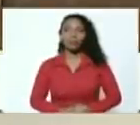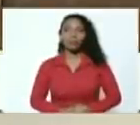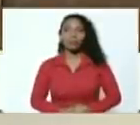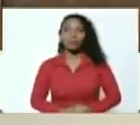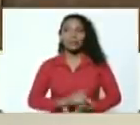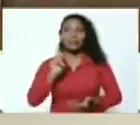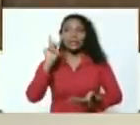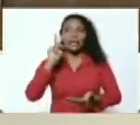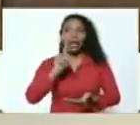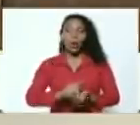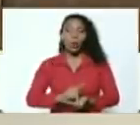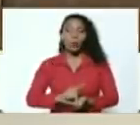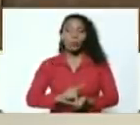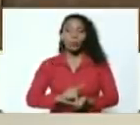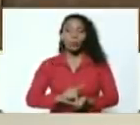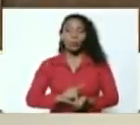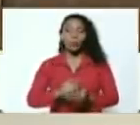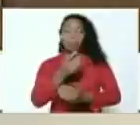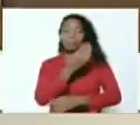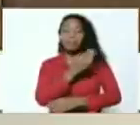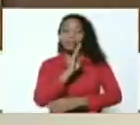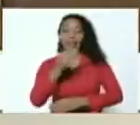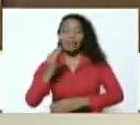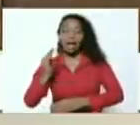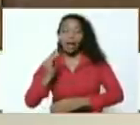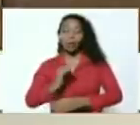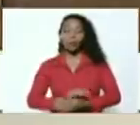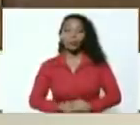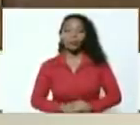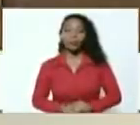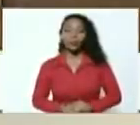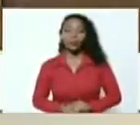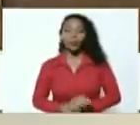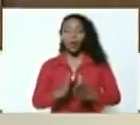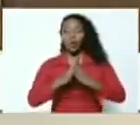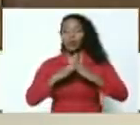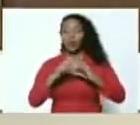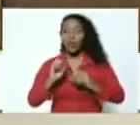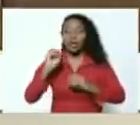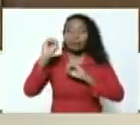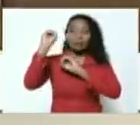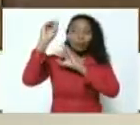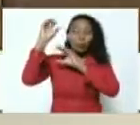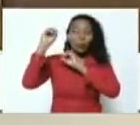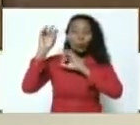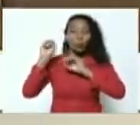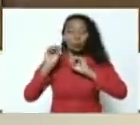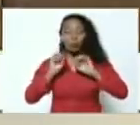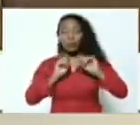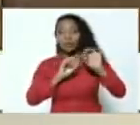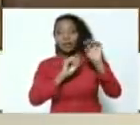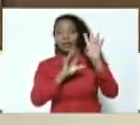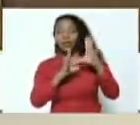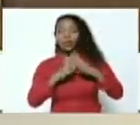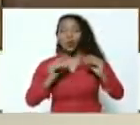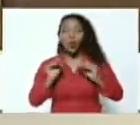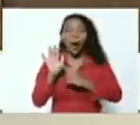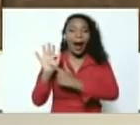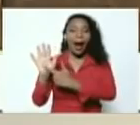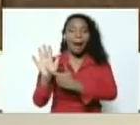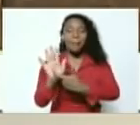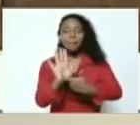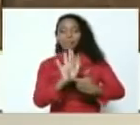Llegó el Bicentenario, con todas sus luces, con todo su ejemplo, con